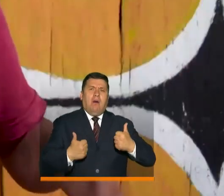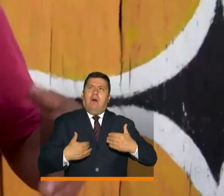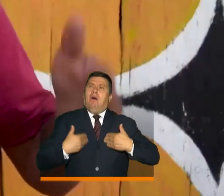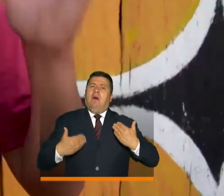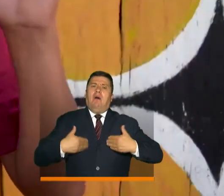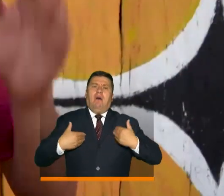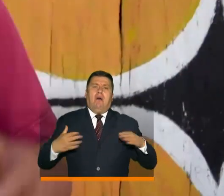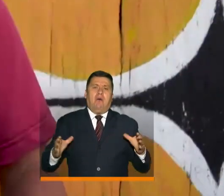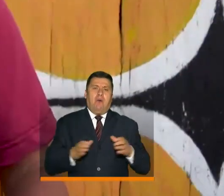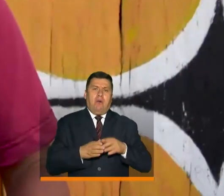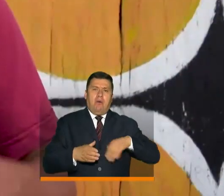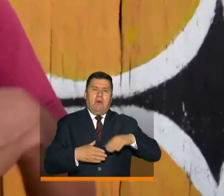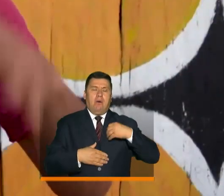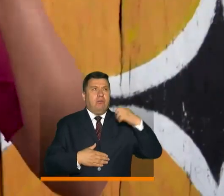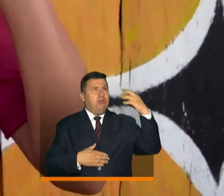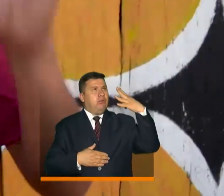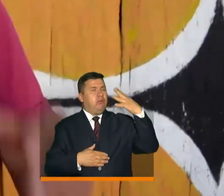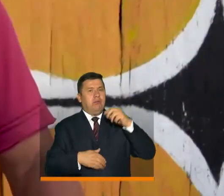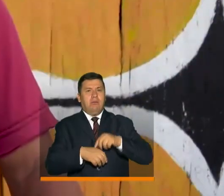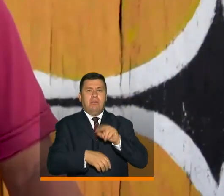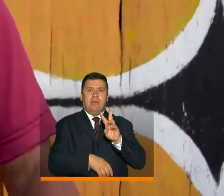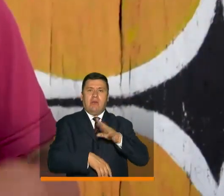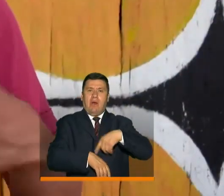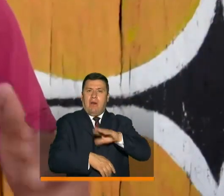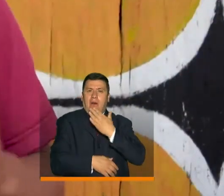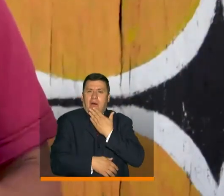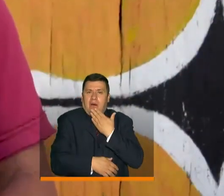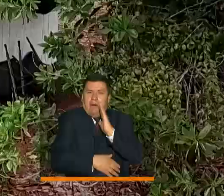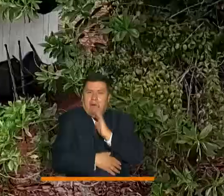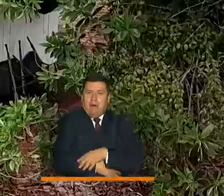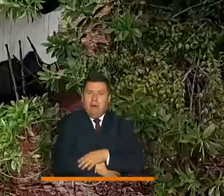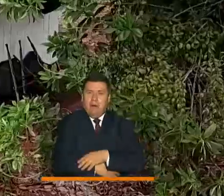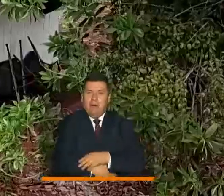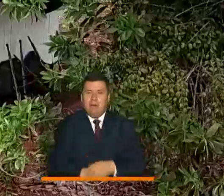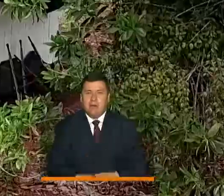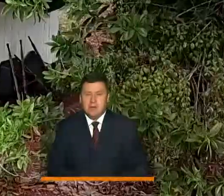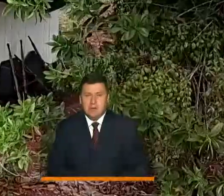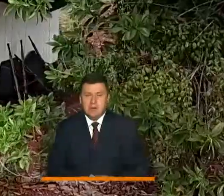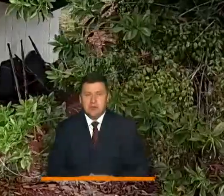como esta, porque vamos a tener la luz las 24 horas que necesitamos.